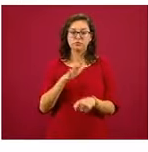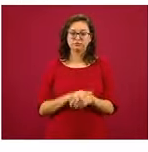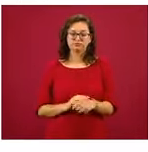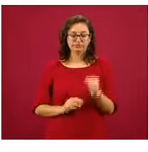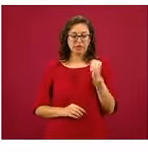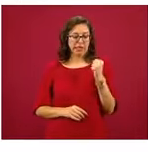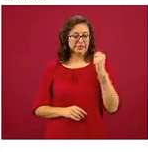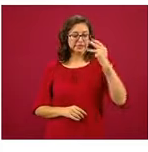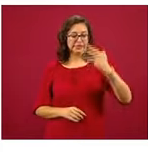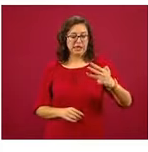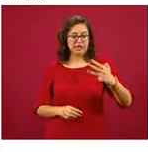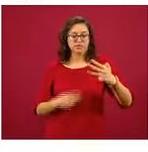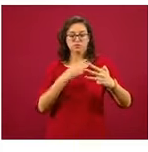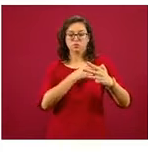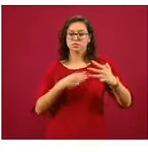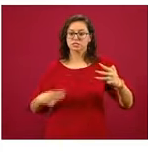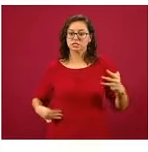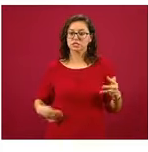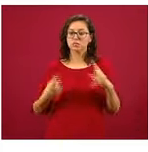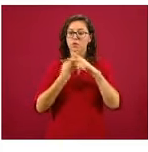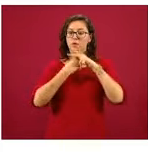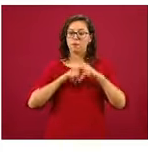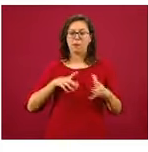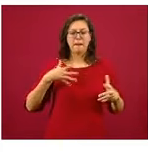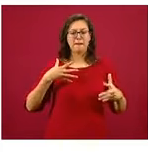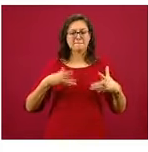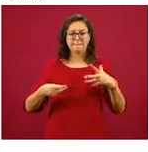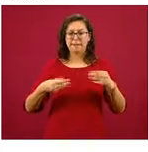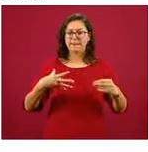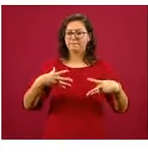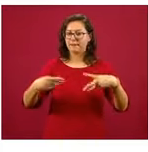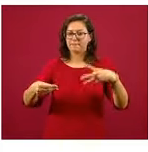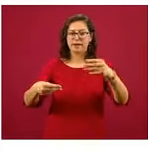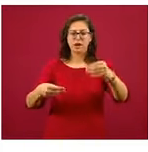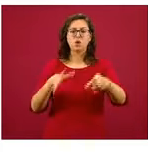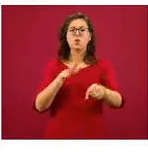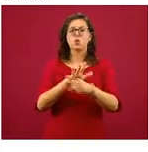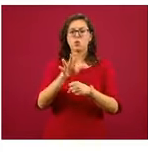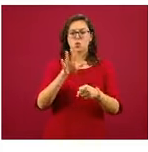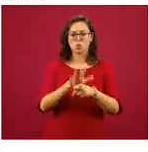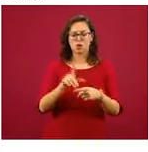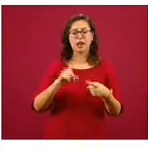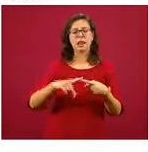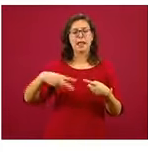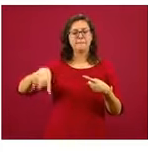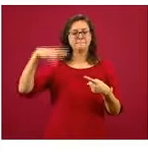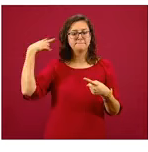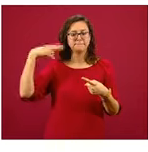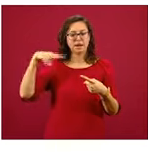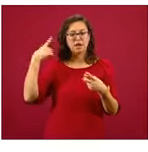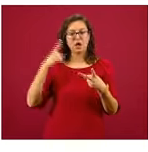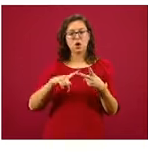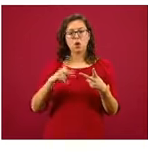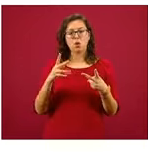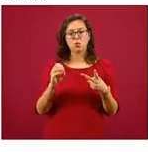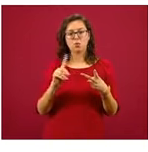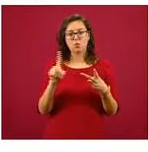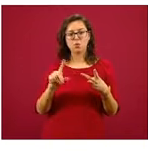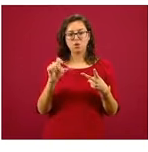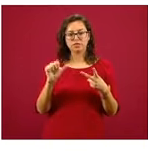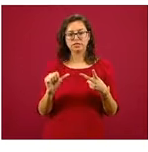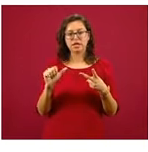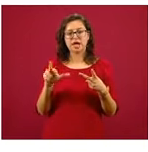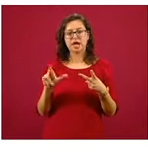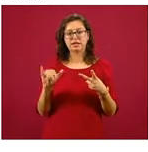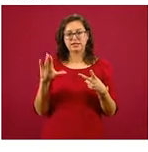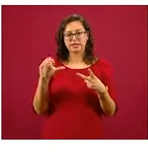municipios inician prácticamente con una intensidad de transmisión similar, que son precisamente Veracruz, Poza Rica y